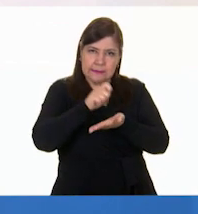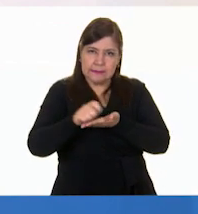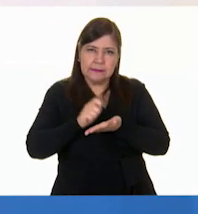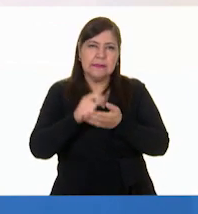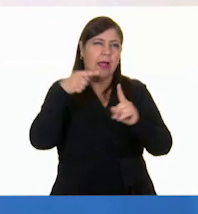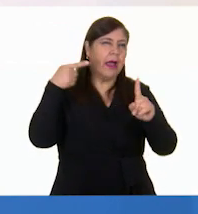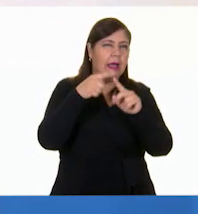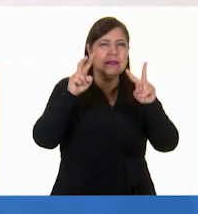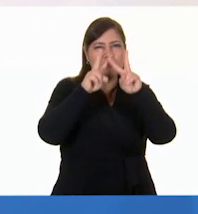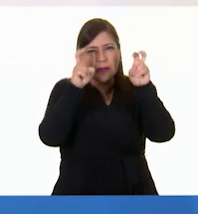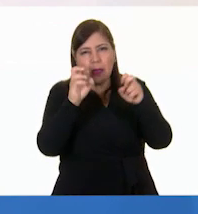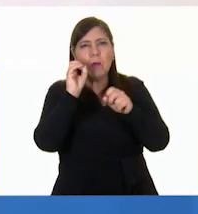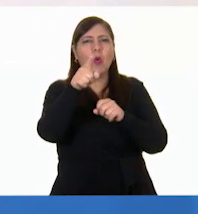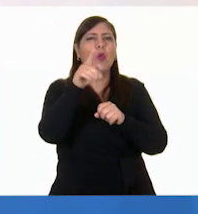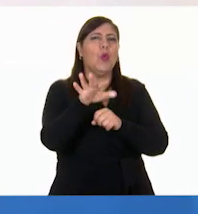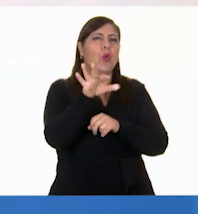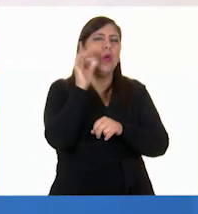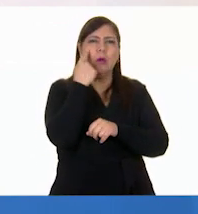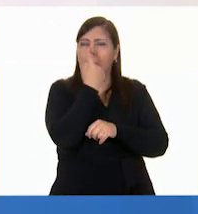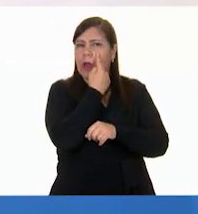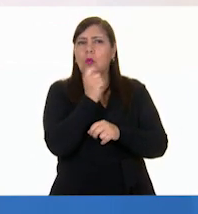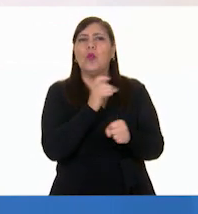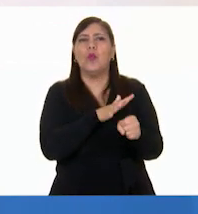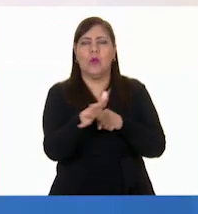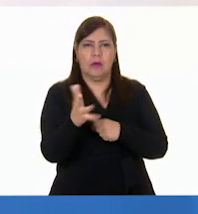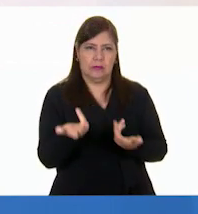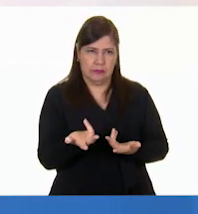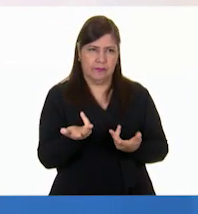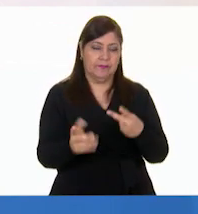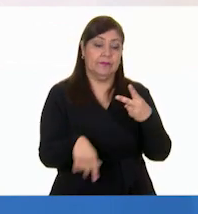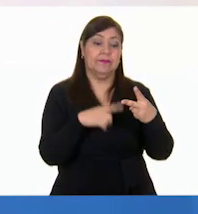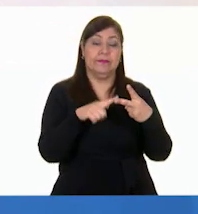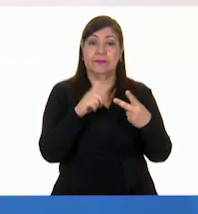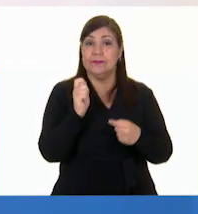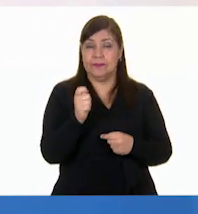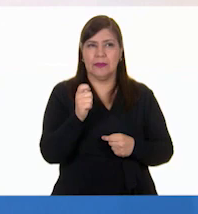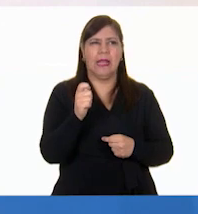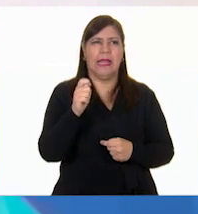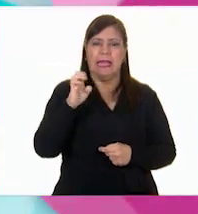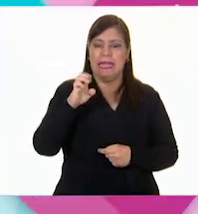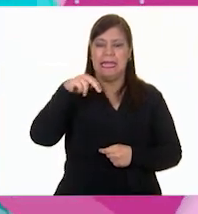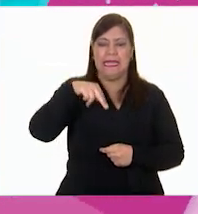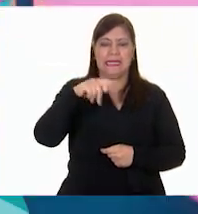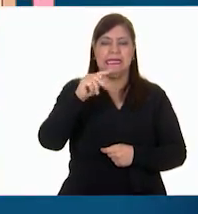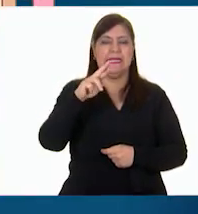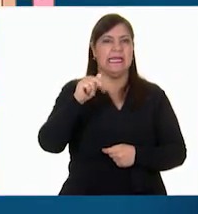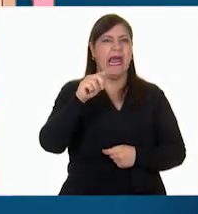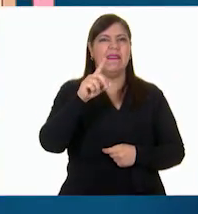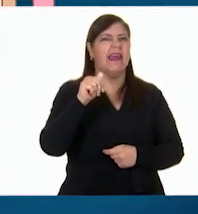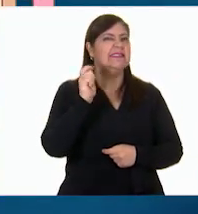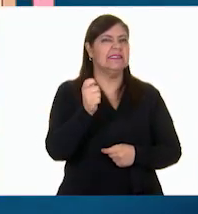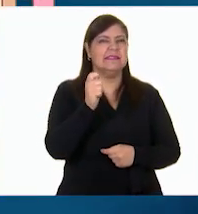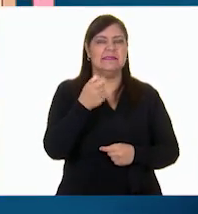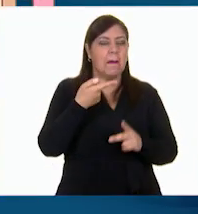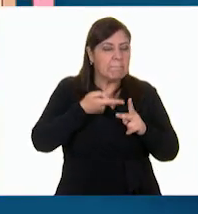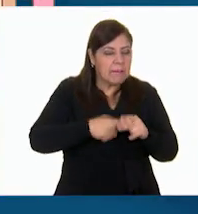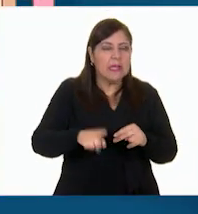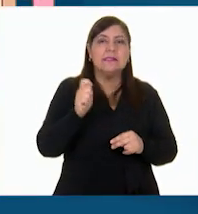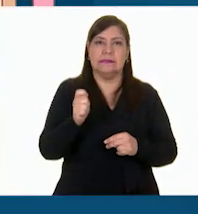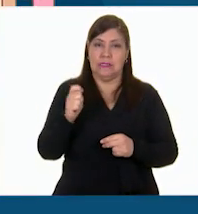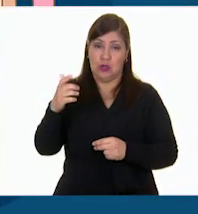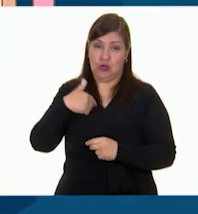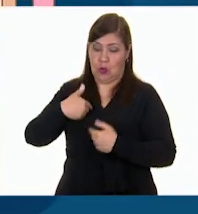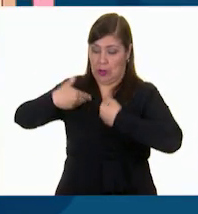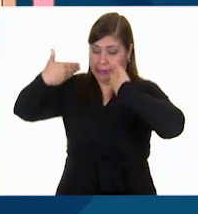hecho que seleccionaron. Ahora, María, ¿qué incluirías en la entrada de tu carta? Pues primero diría quién soy,